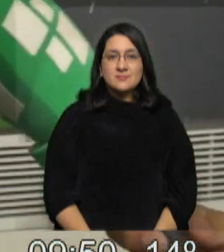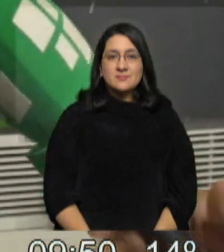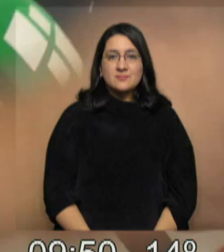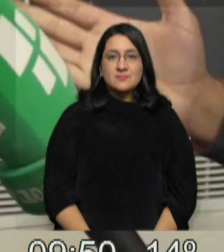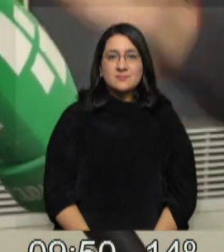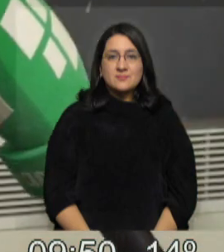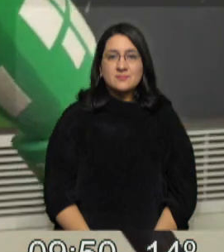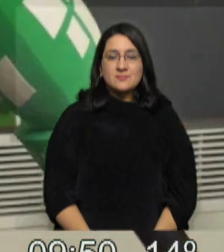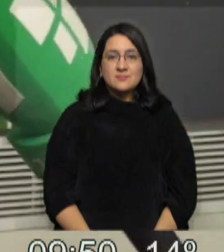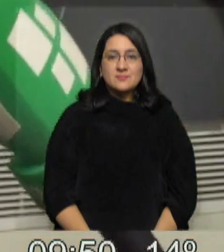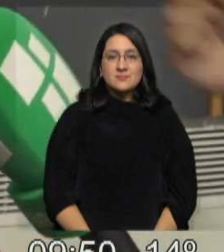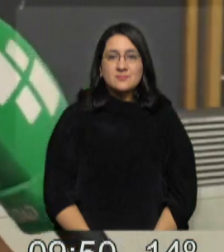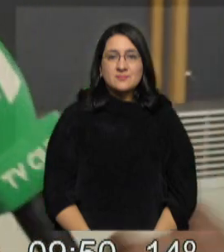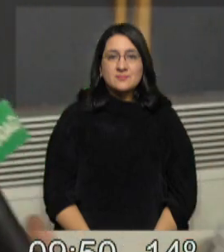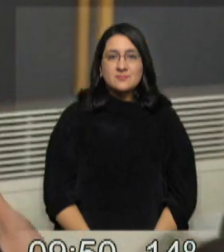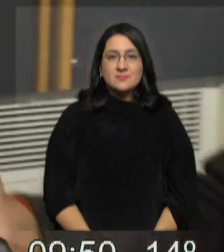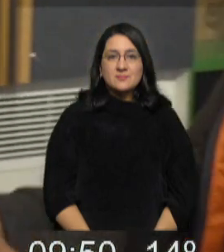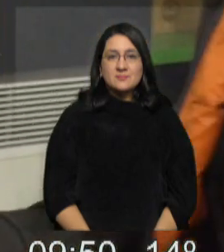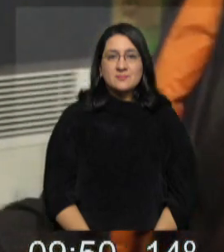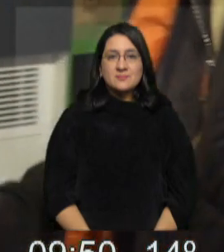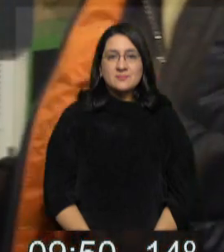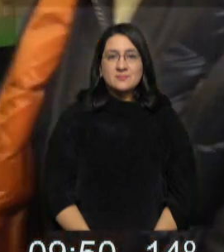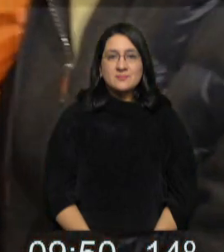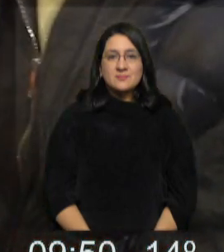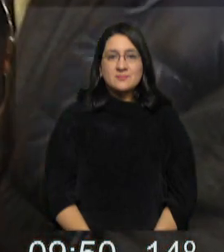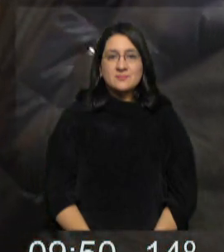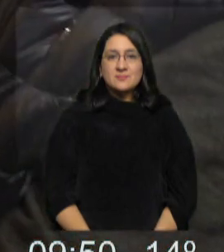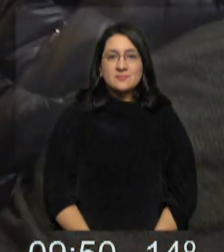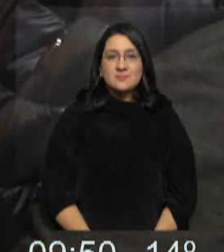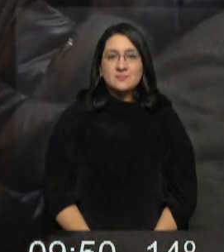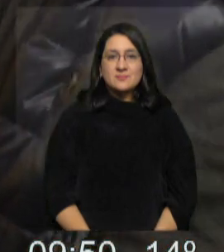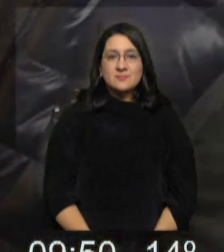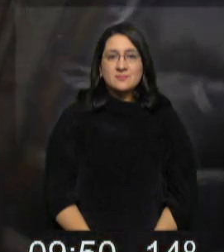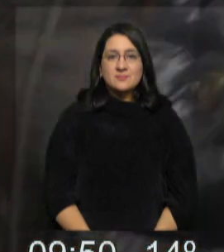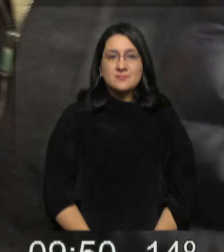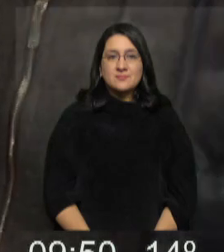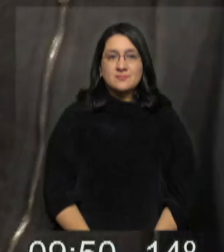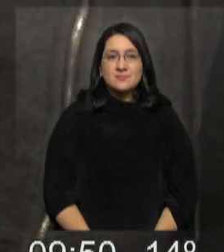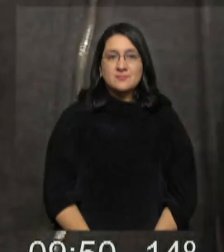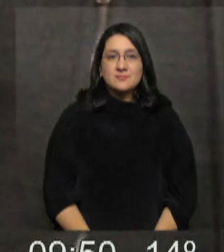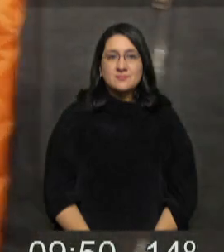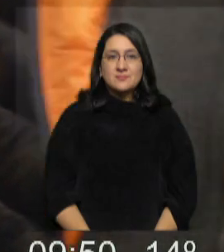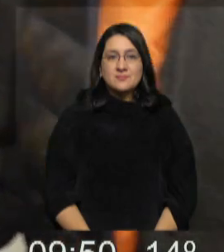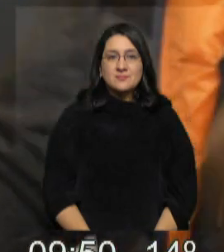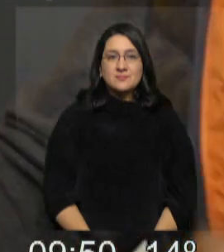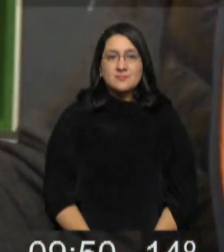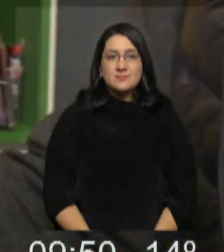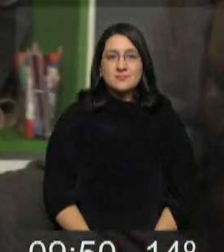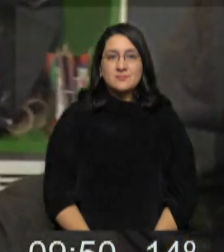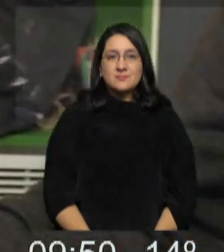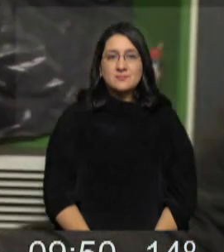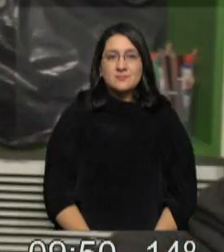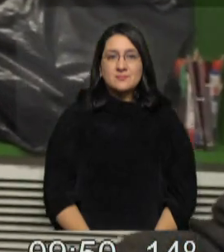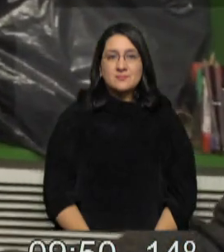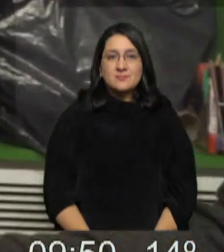un zaguán, de pronto se escucha rumor de una orquesta, es que están de fiesta los cosos de al